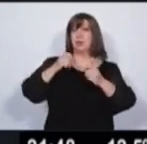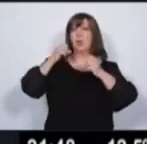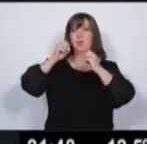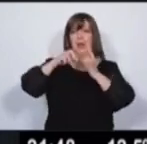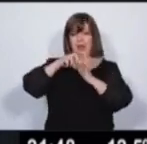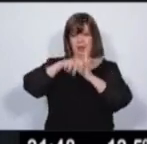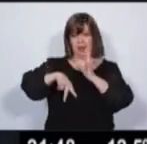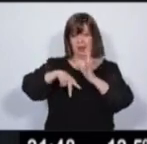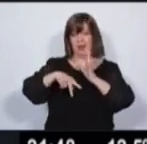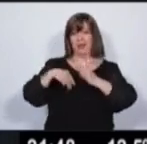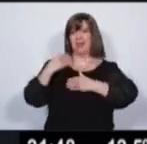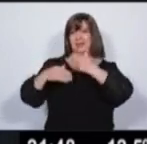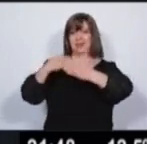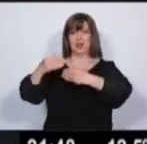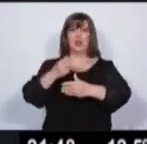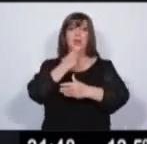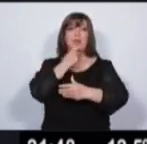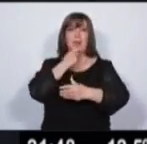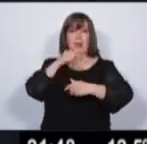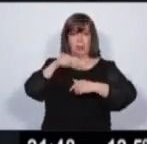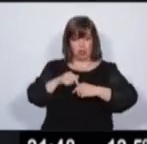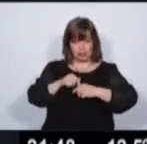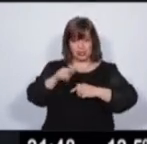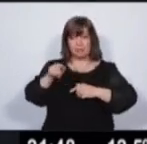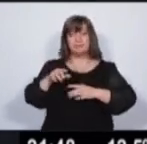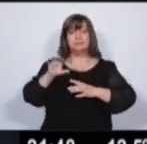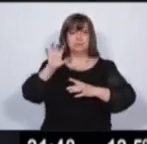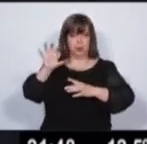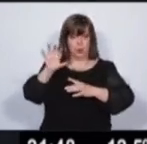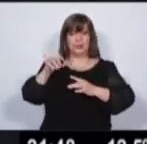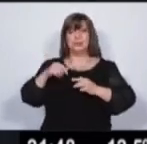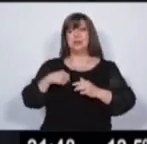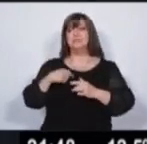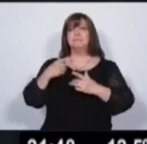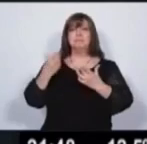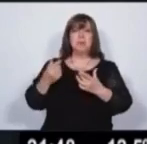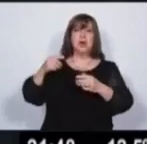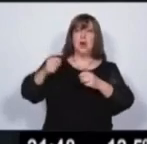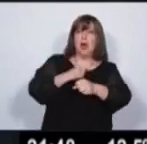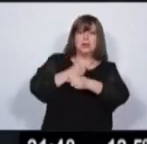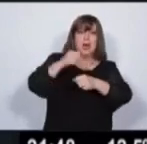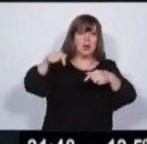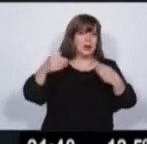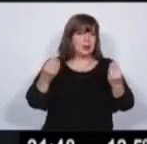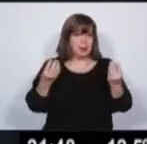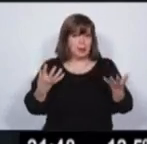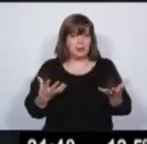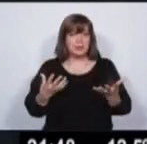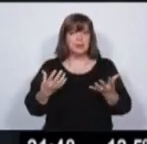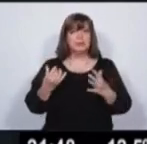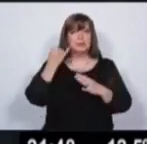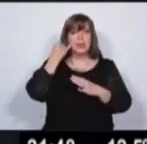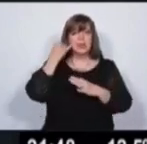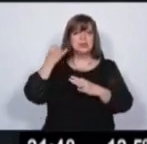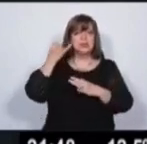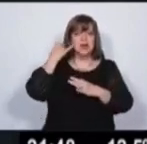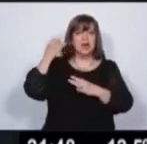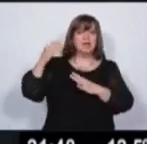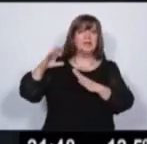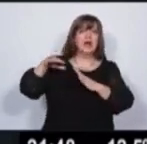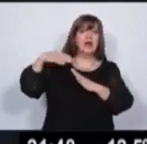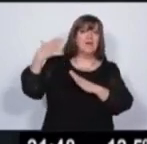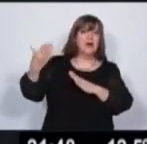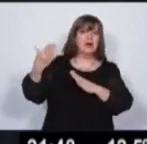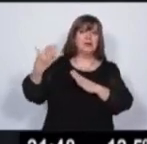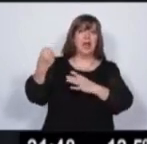de desarrollo Pero qué ha pasado en todo este tiempo sin duda alguna la influencia de los instrumentos